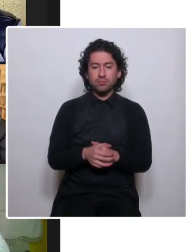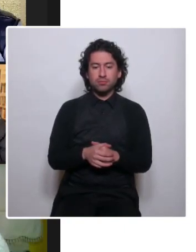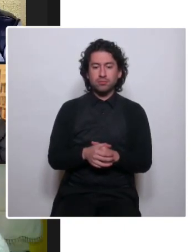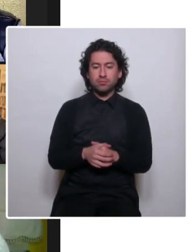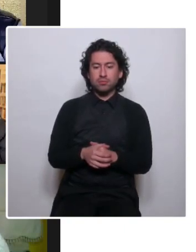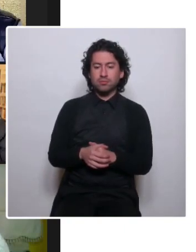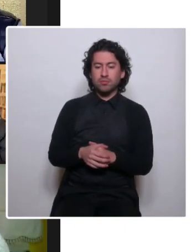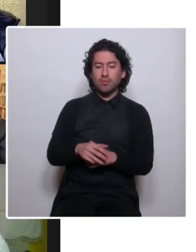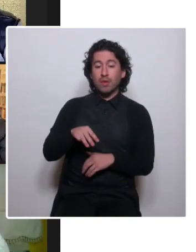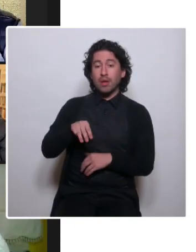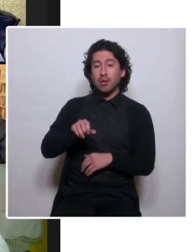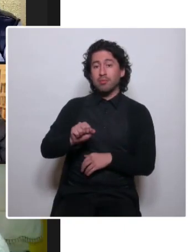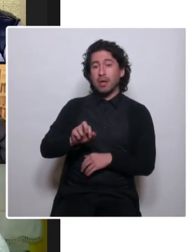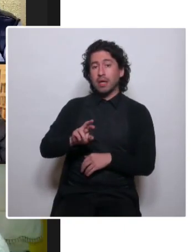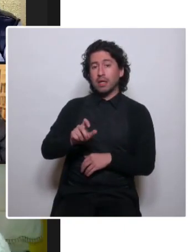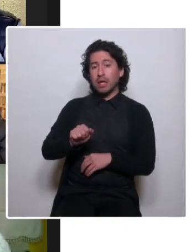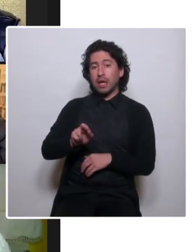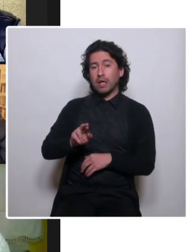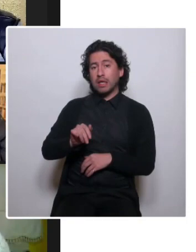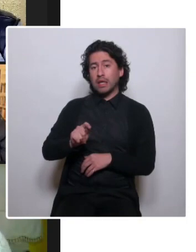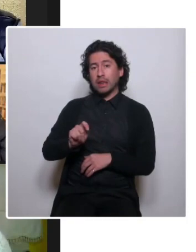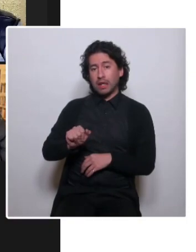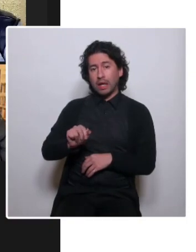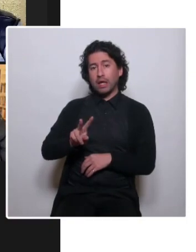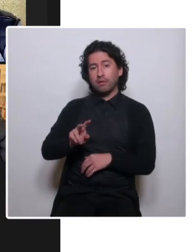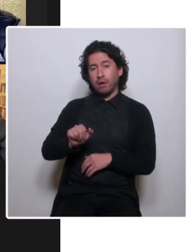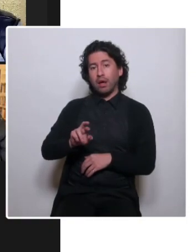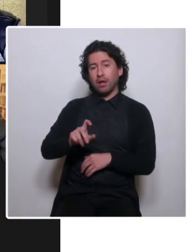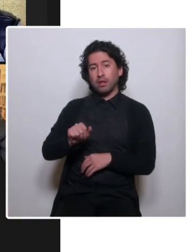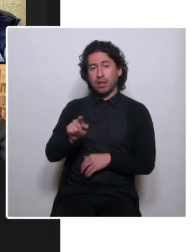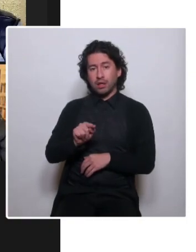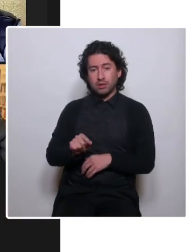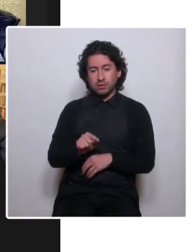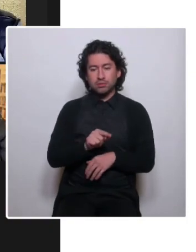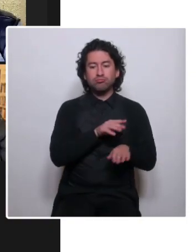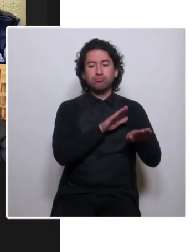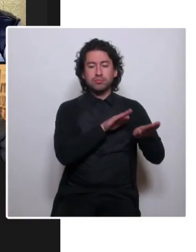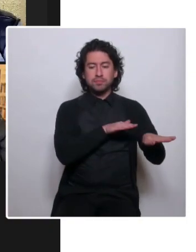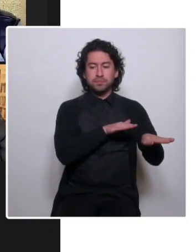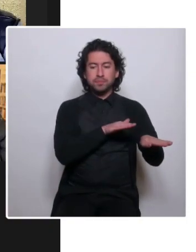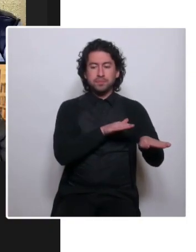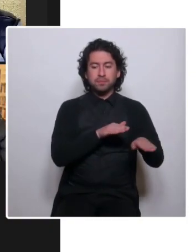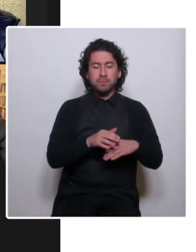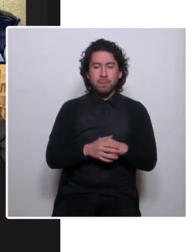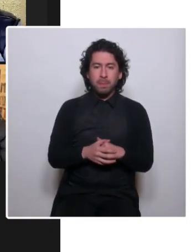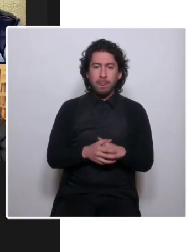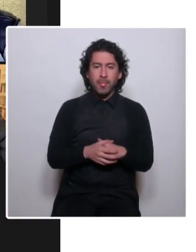Convencional Margarita Vargas, ¿cómo vota? A favor, señor secretario.